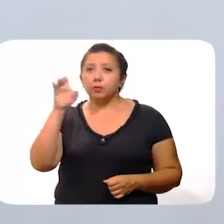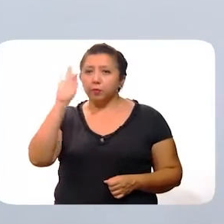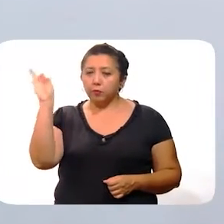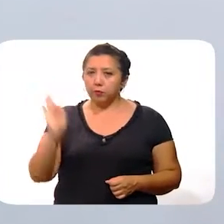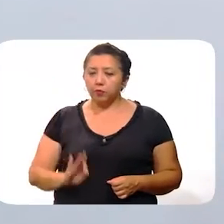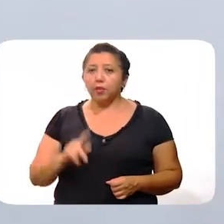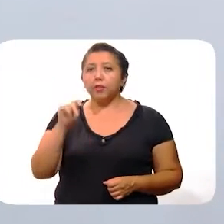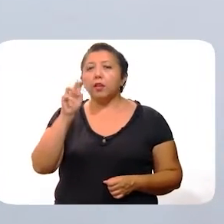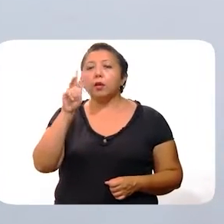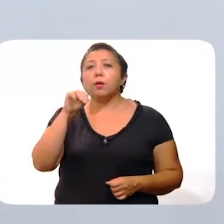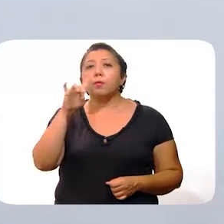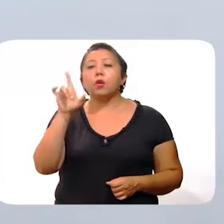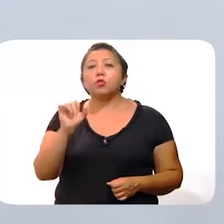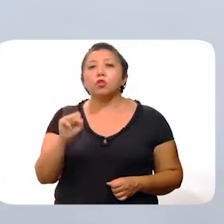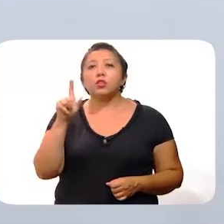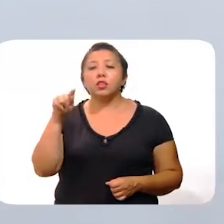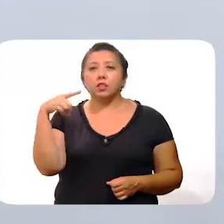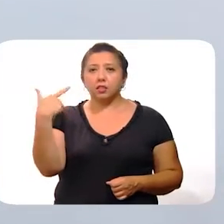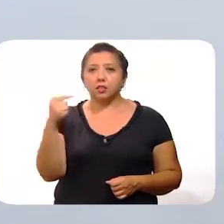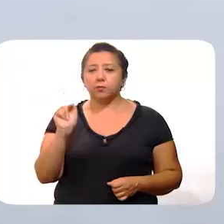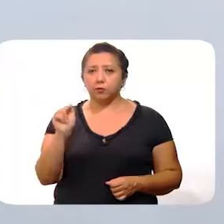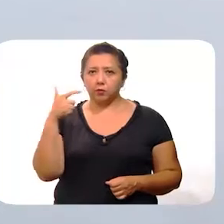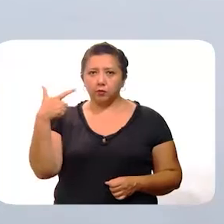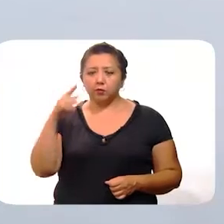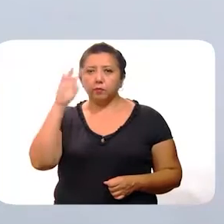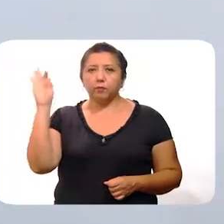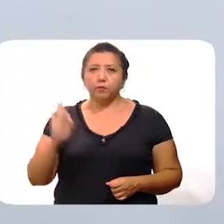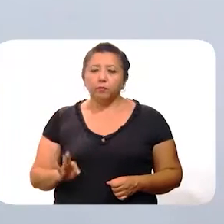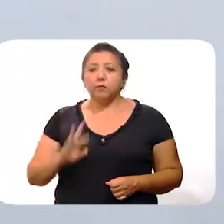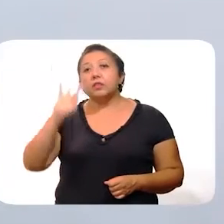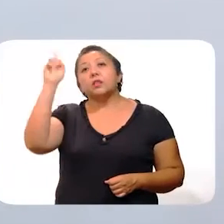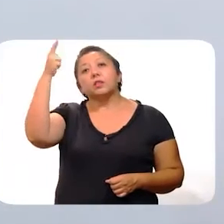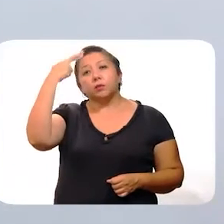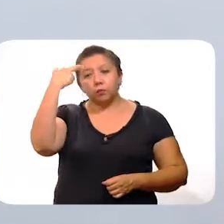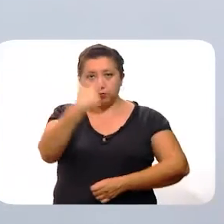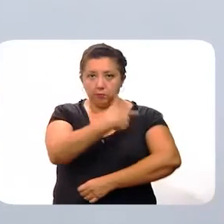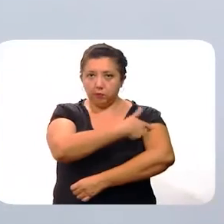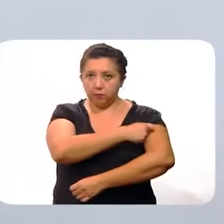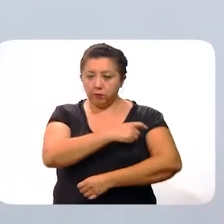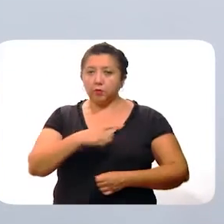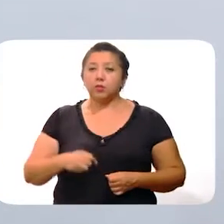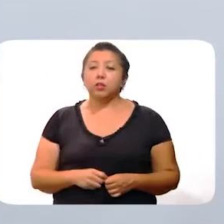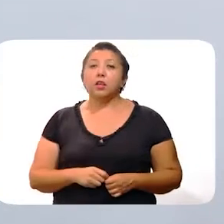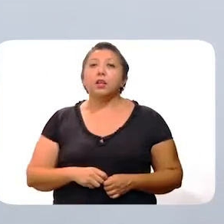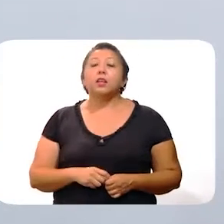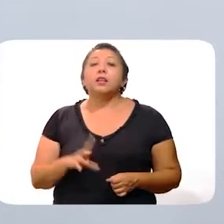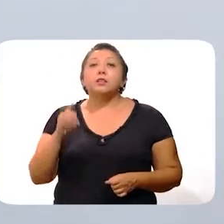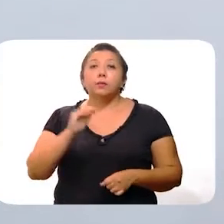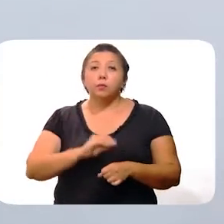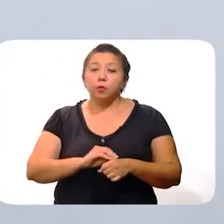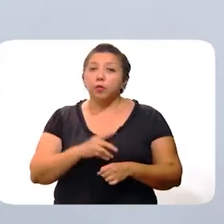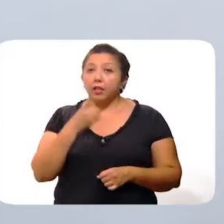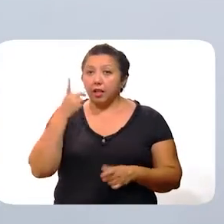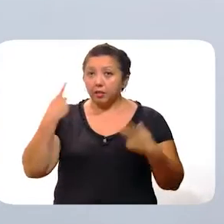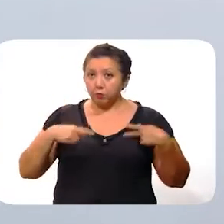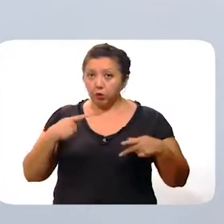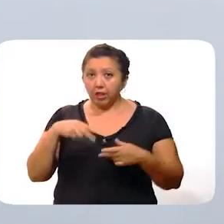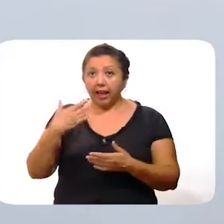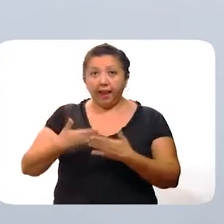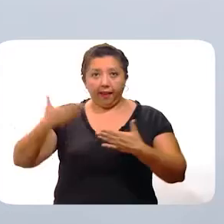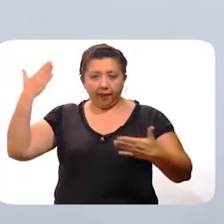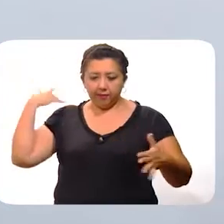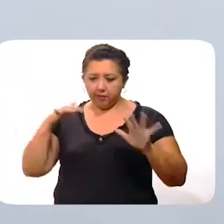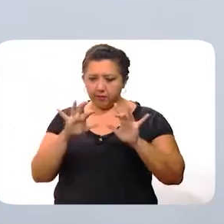y Temozón con el 77.7%. Se recuerda que las vacunas se ponen a la población que ha sido